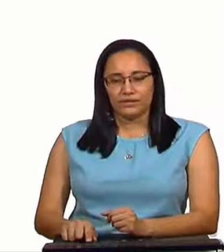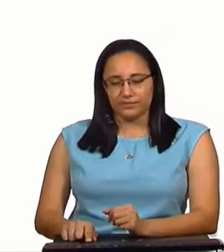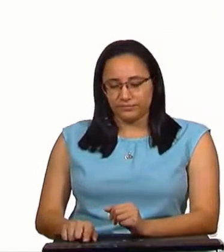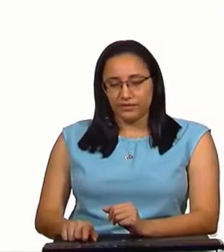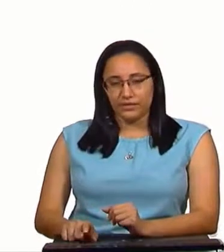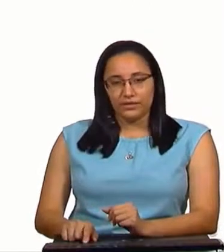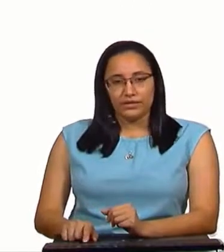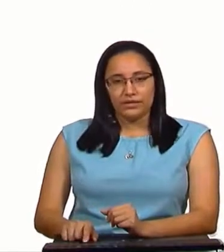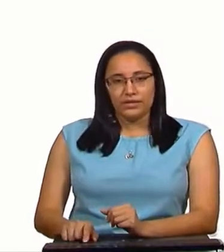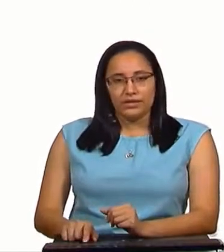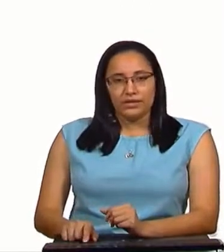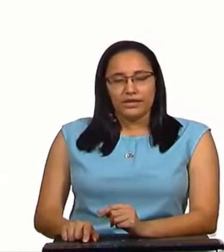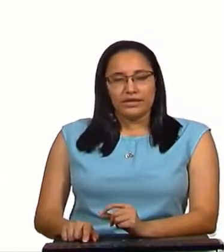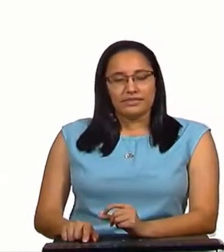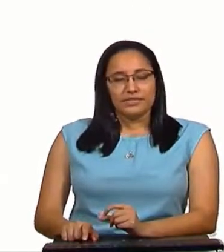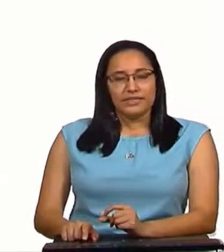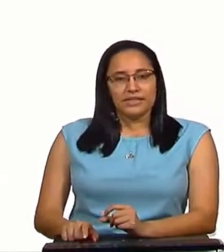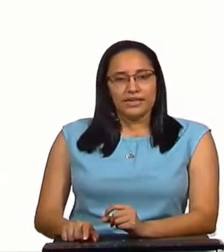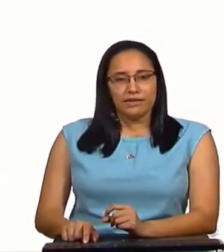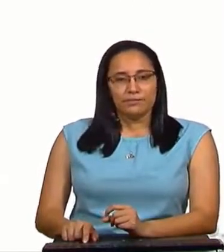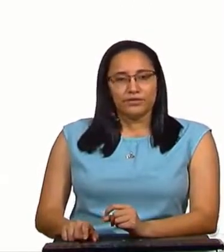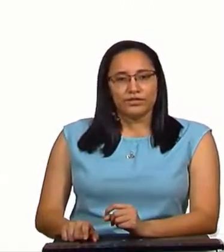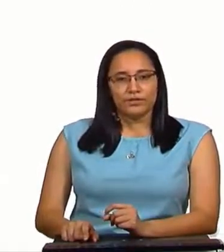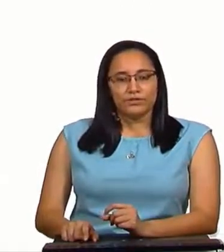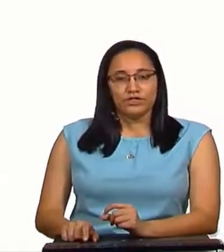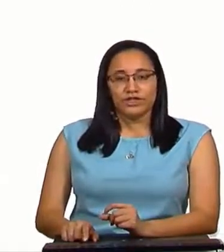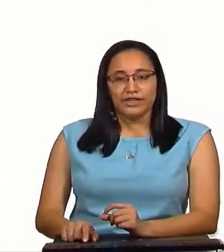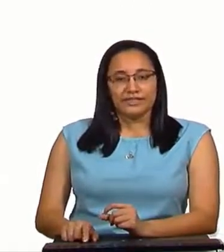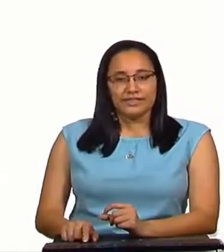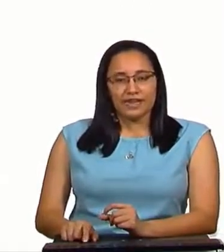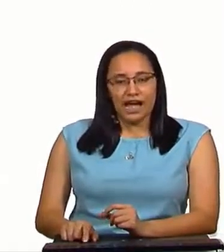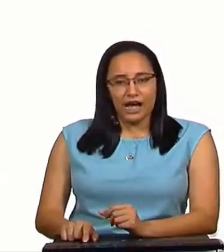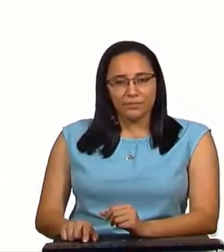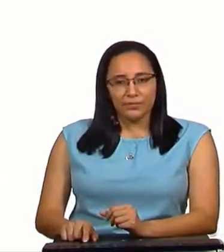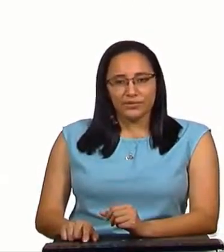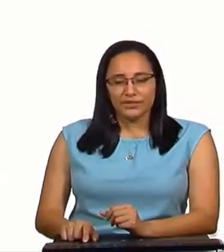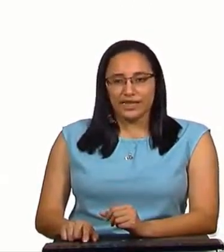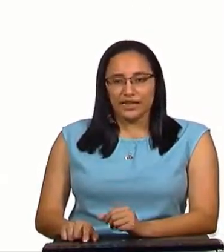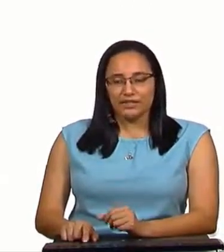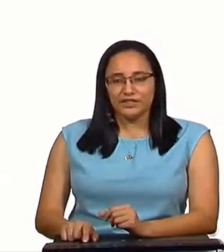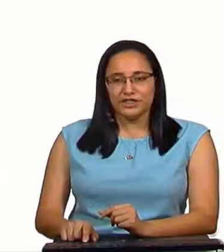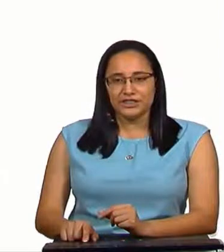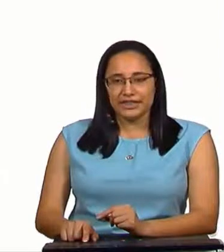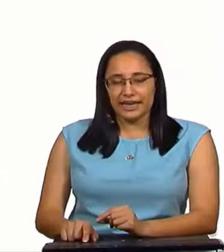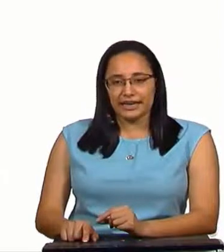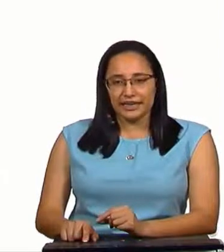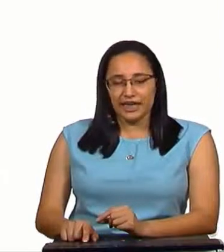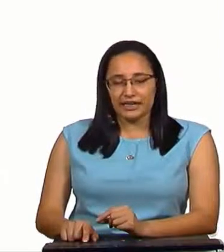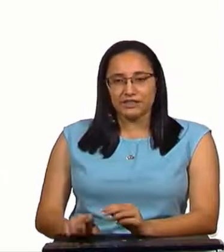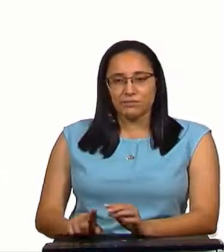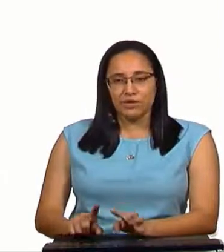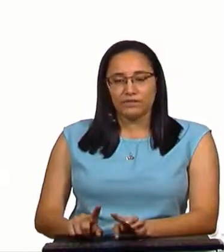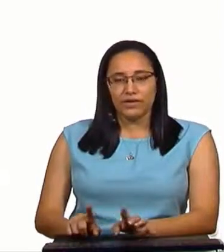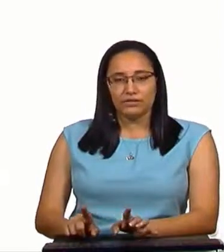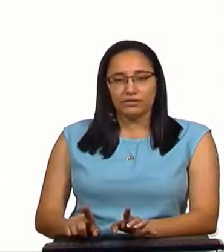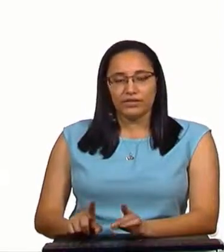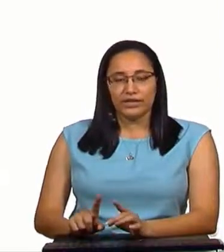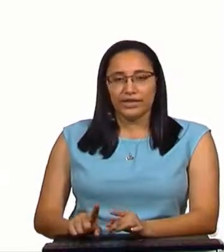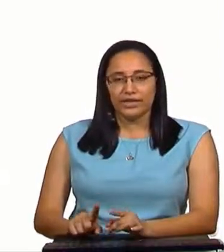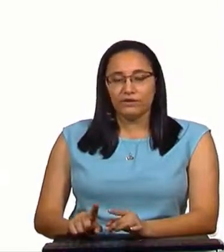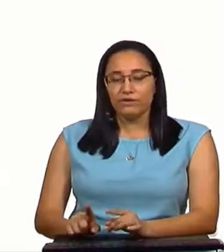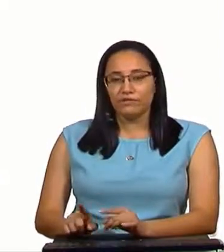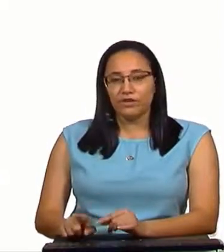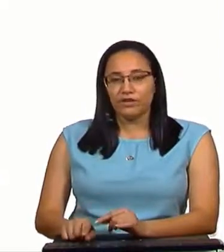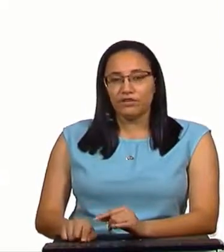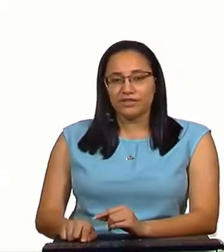Muy bien. En el siguiente ejemplo tenemos, she isn't happy with the salary she's getting. Aquí estamos hablando de